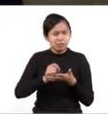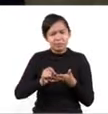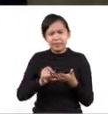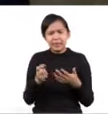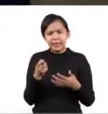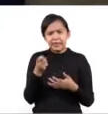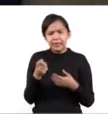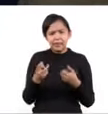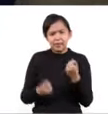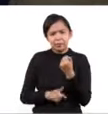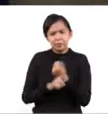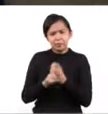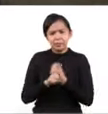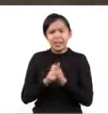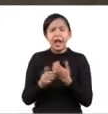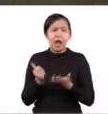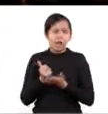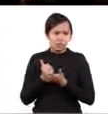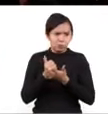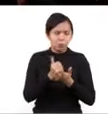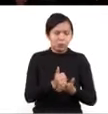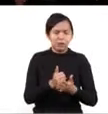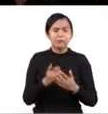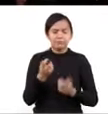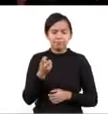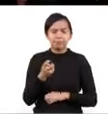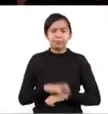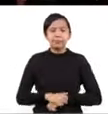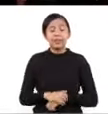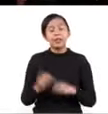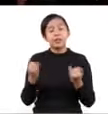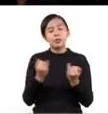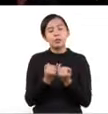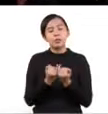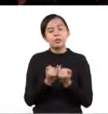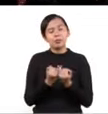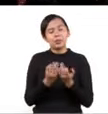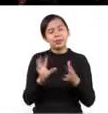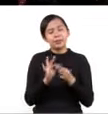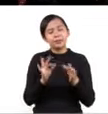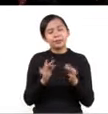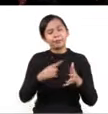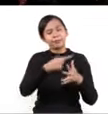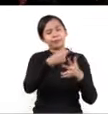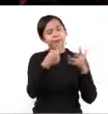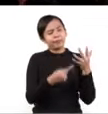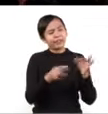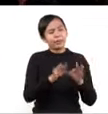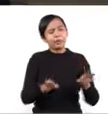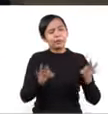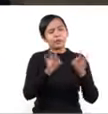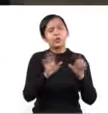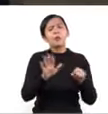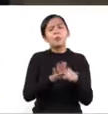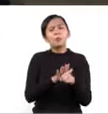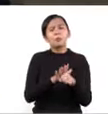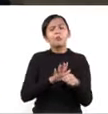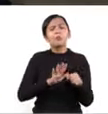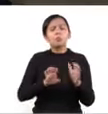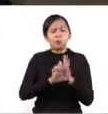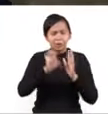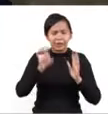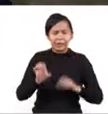hacerlo más fuertes, pero también campos que son importantes para los dos, por ejemplo, la energía, donde